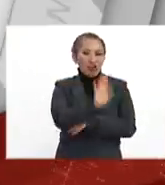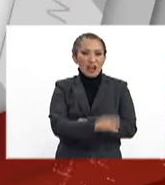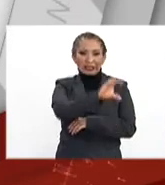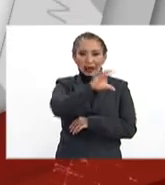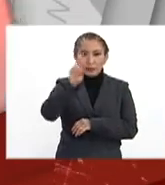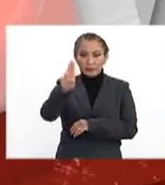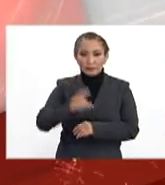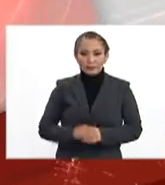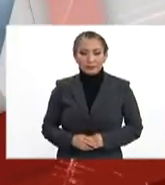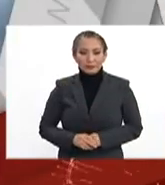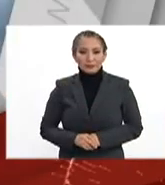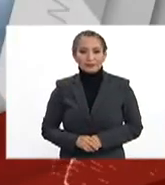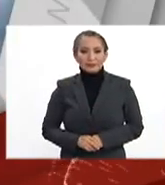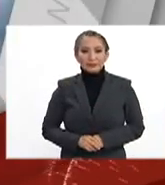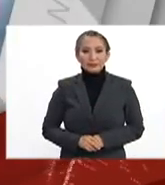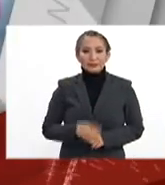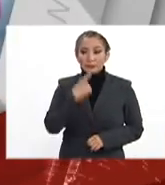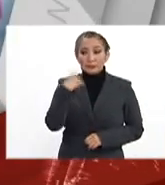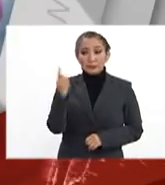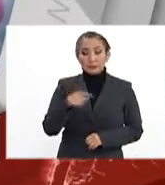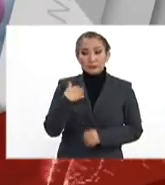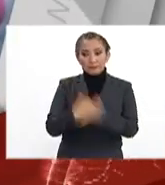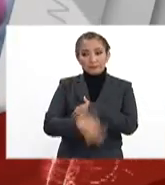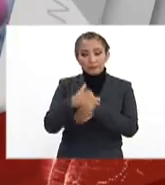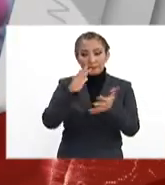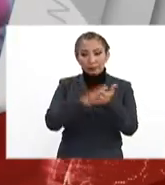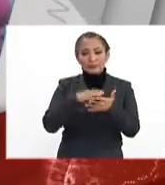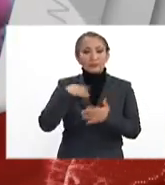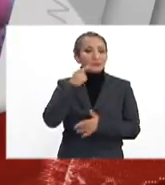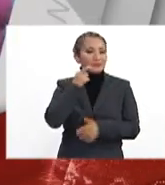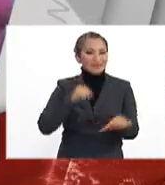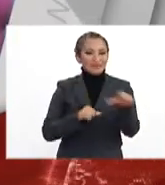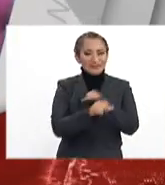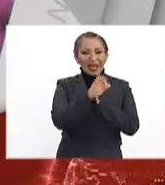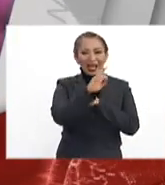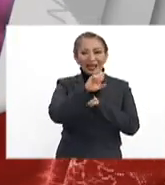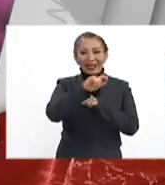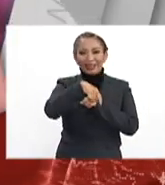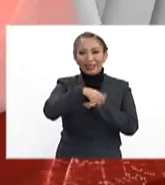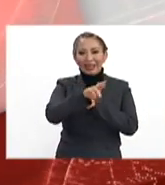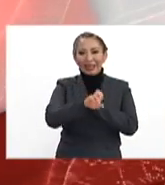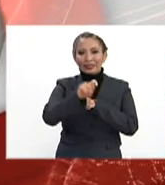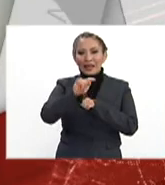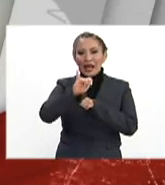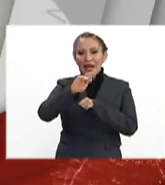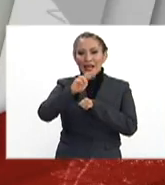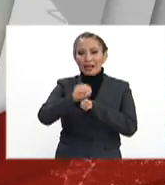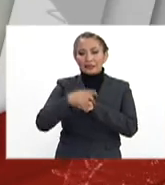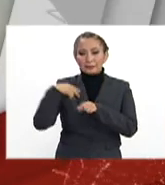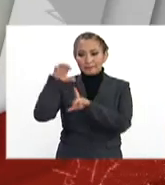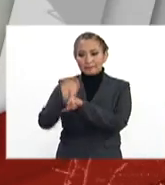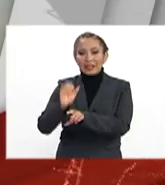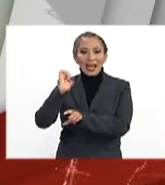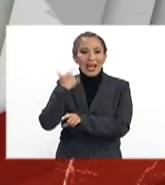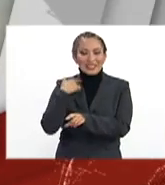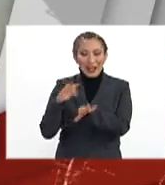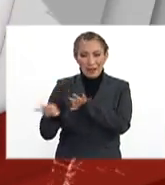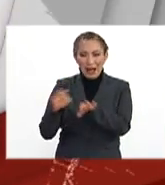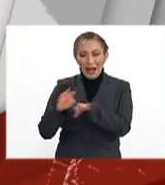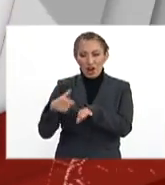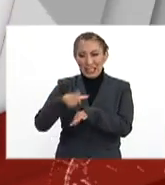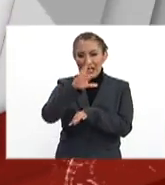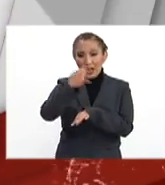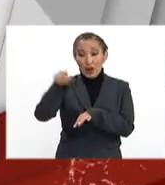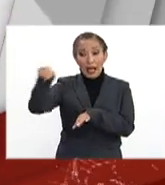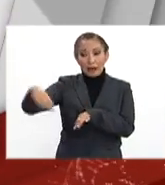en Ceú. Dictan prisión preventiva al diputado suplente Enrique Tarín. Detienen a exfuncionaria de